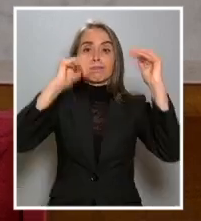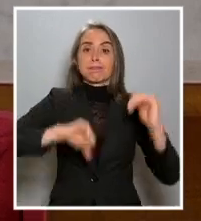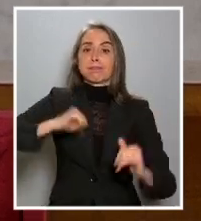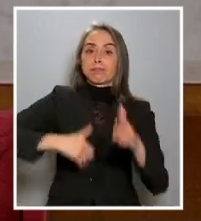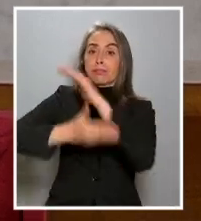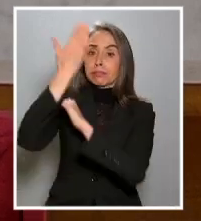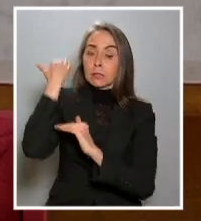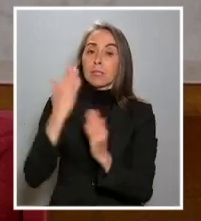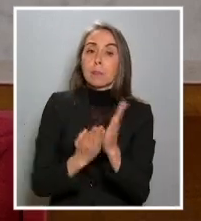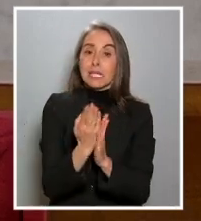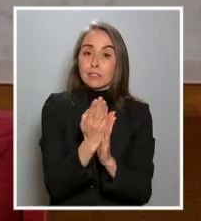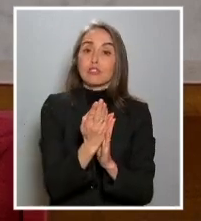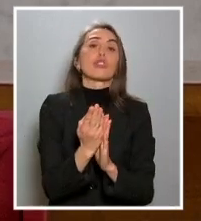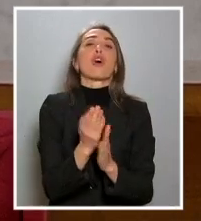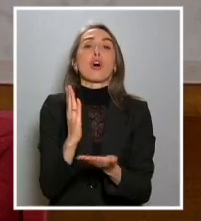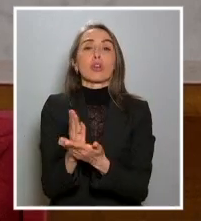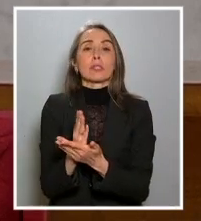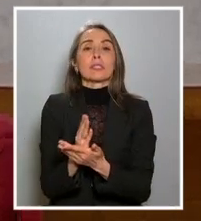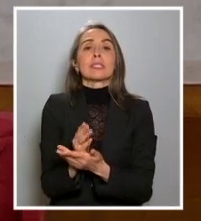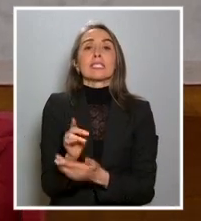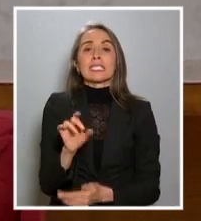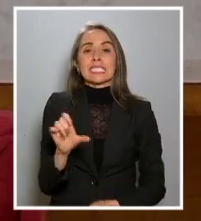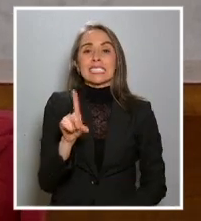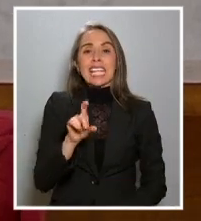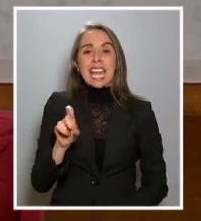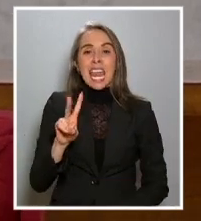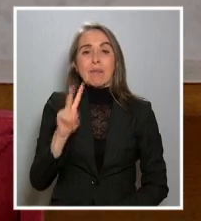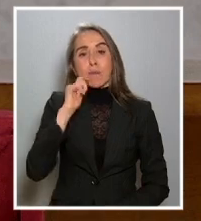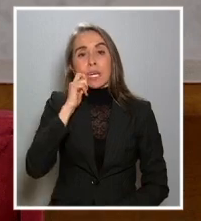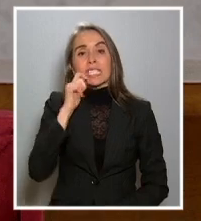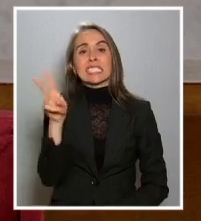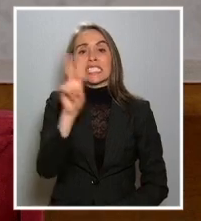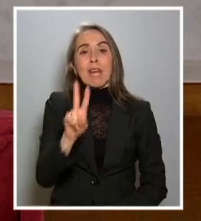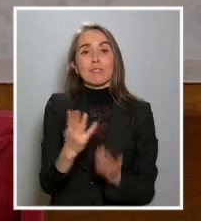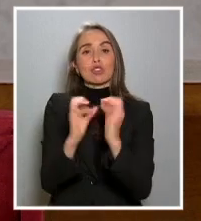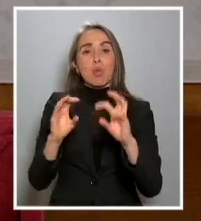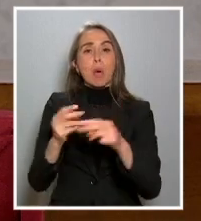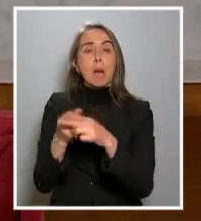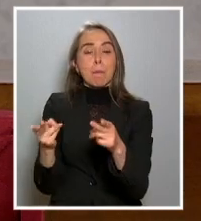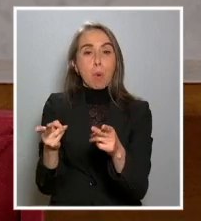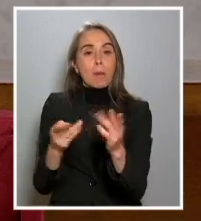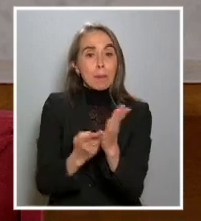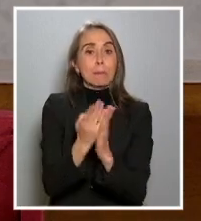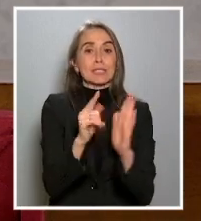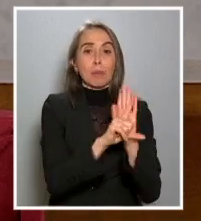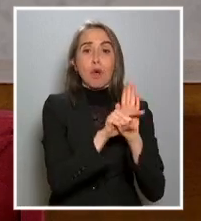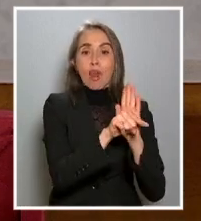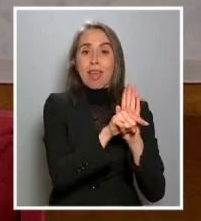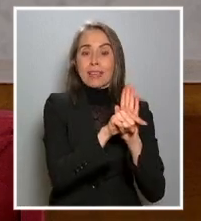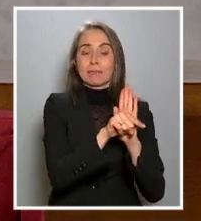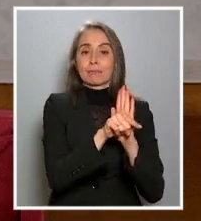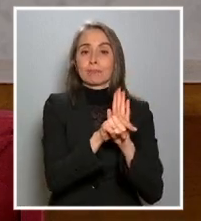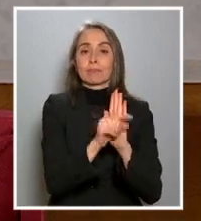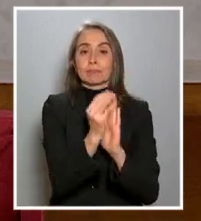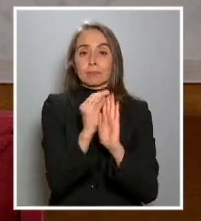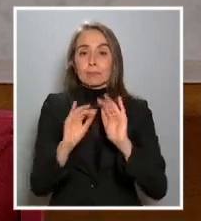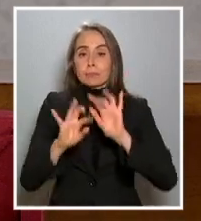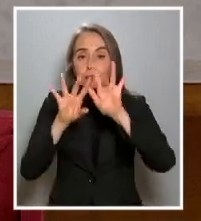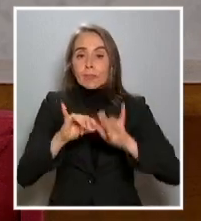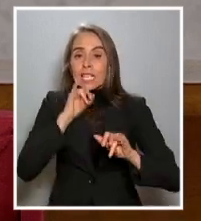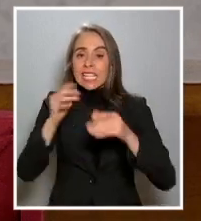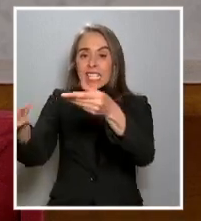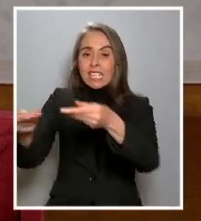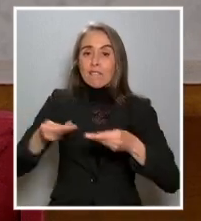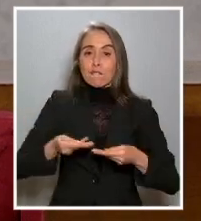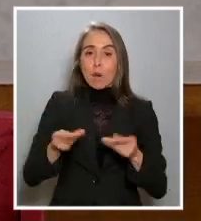puesta en marcha de los servicios locales de educación pública, los SLEP. Y como lo señala el informe del